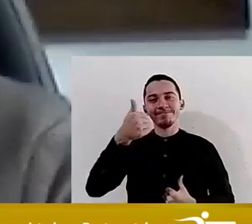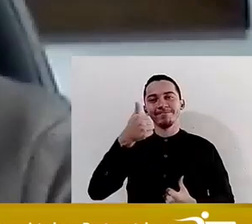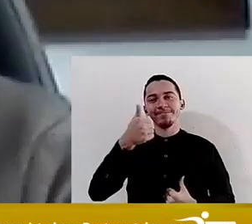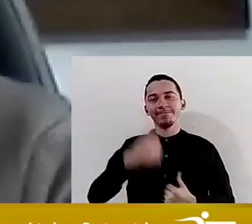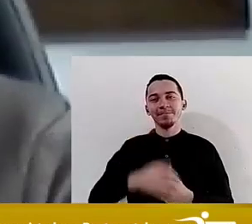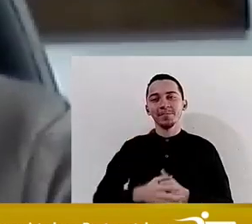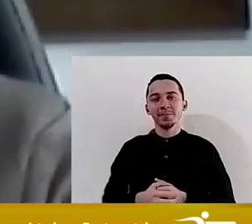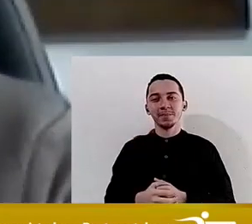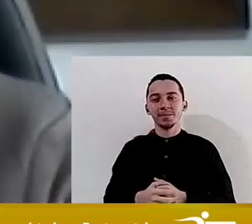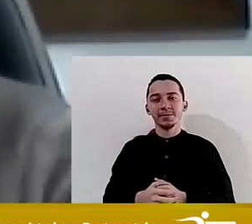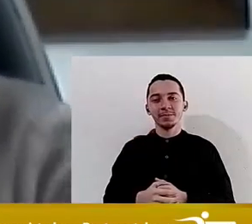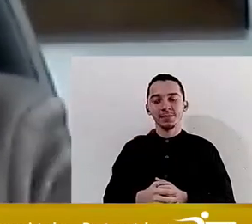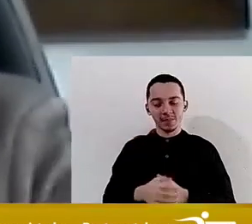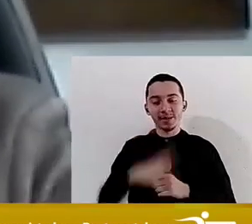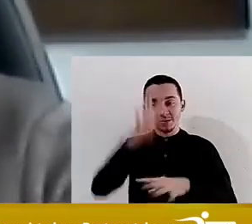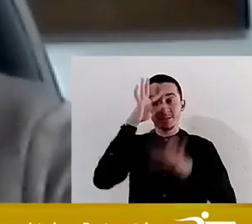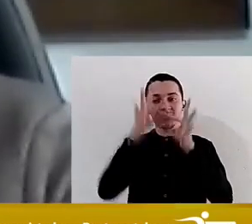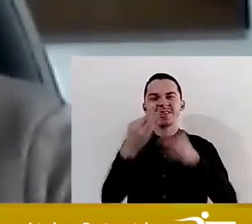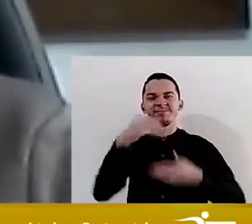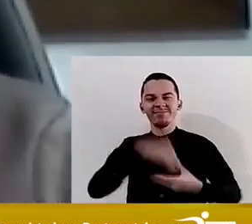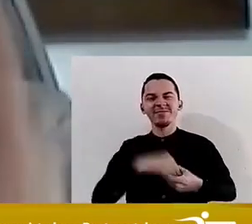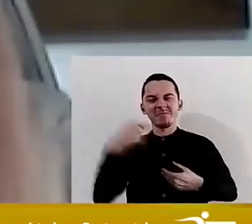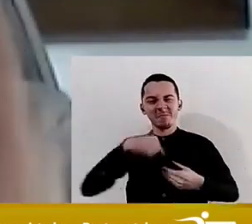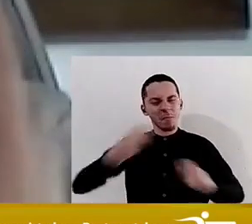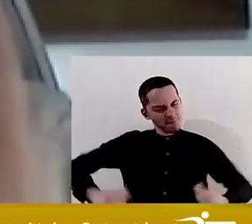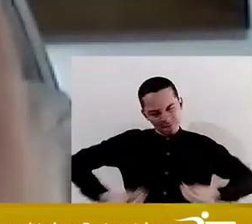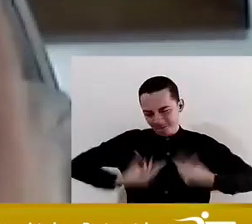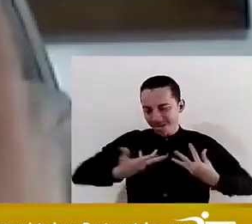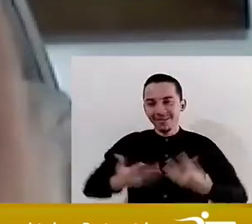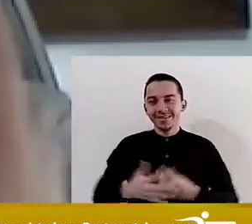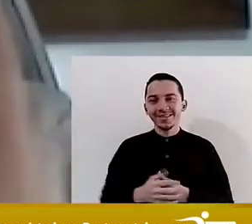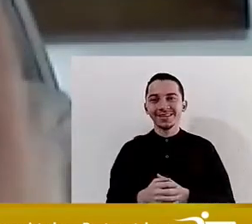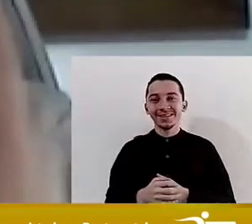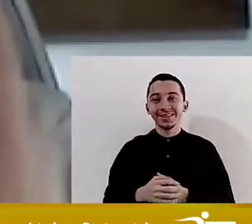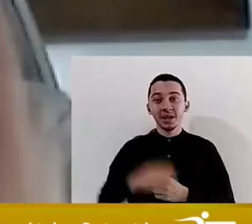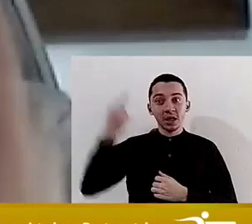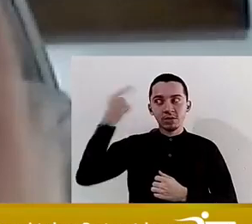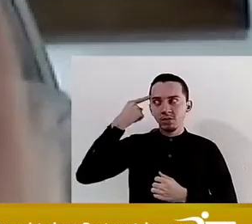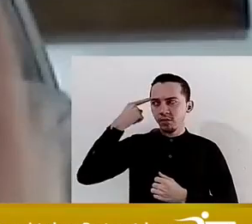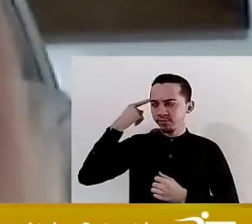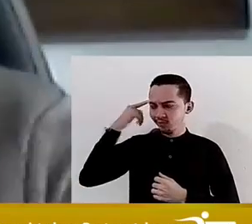Esa fe estaba ahí viva, aunque tu cerebro estaba enredado.